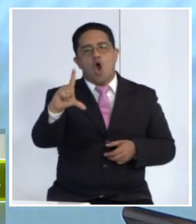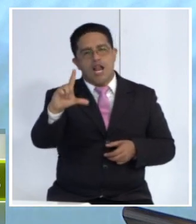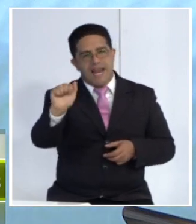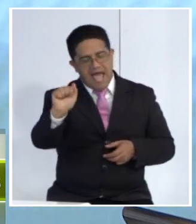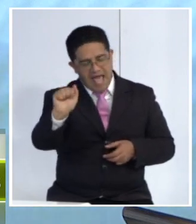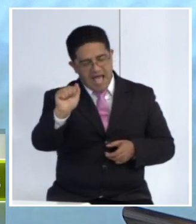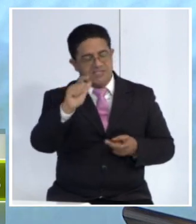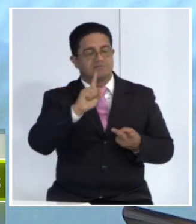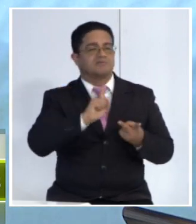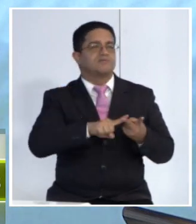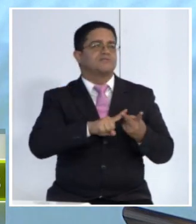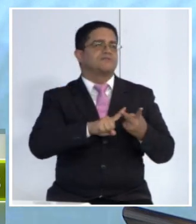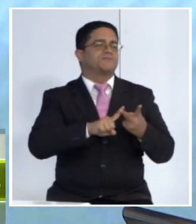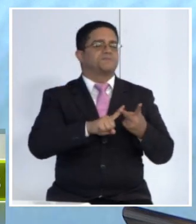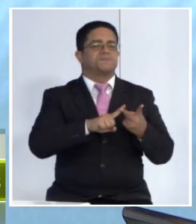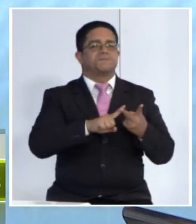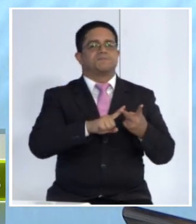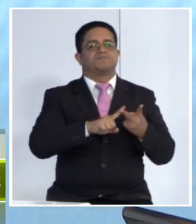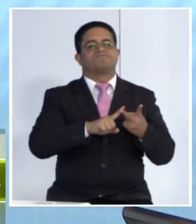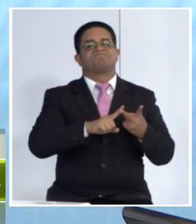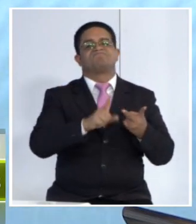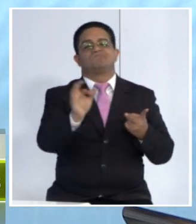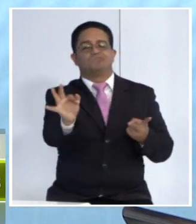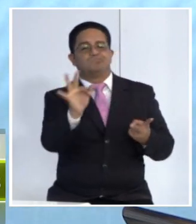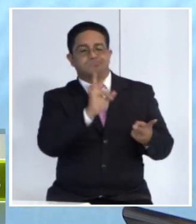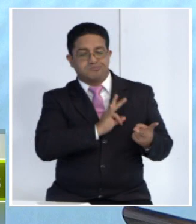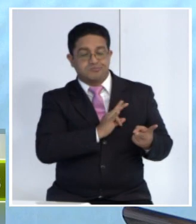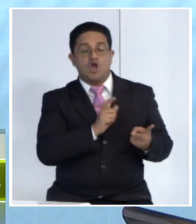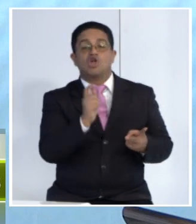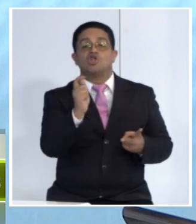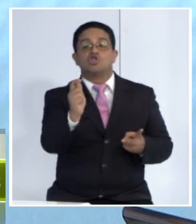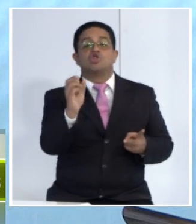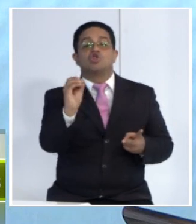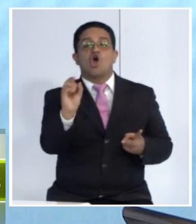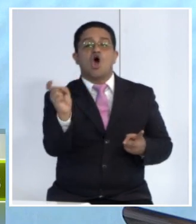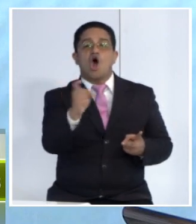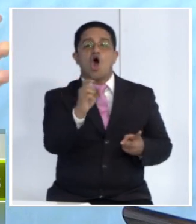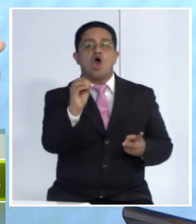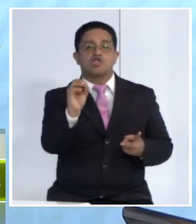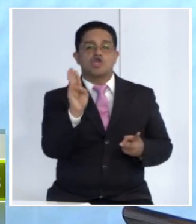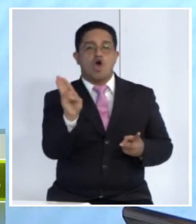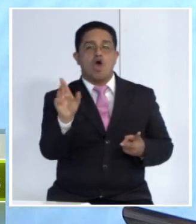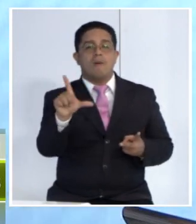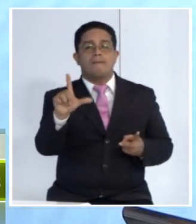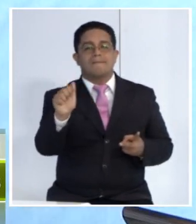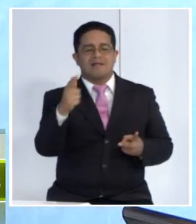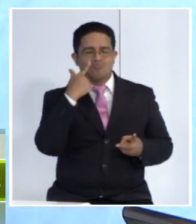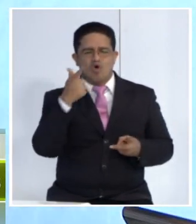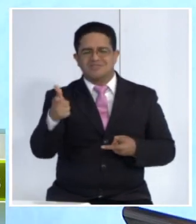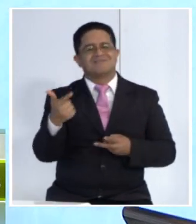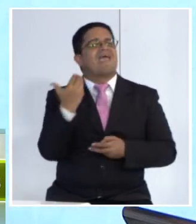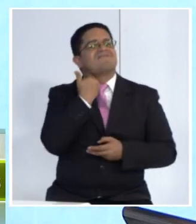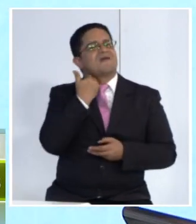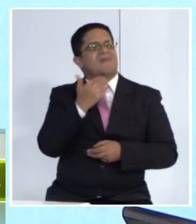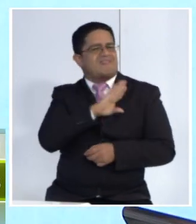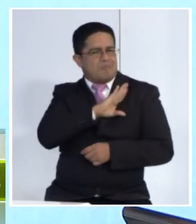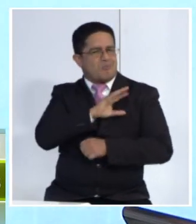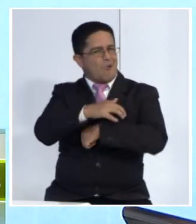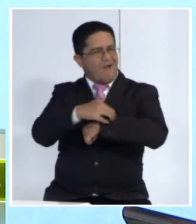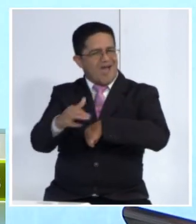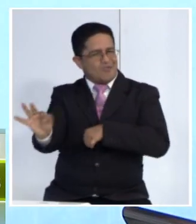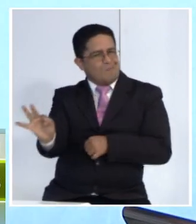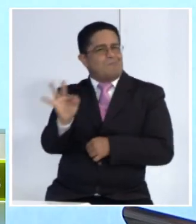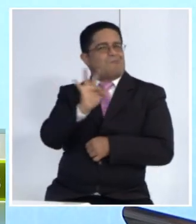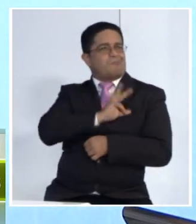factores como infecciones con toxoplasmosis o citomegalovirus, que también son factores infecciosos que pueden